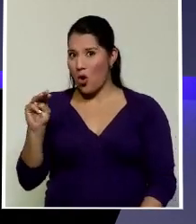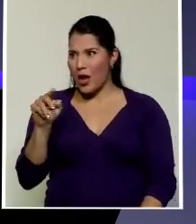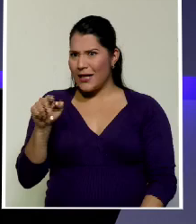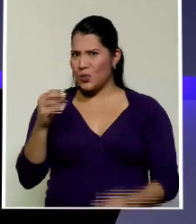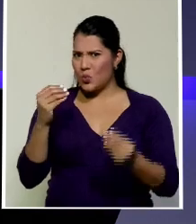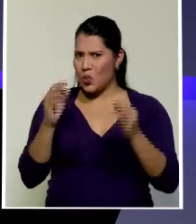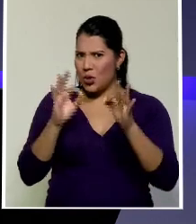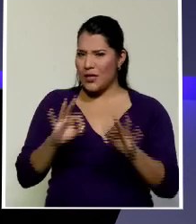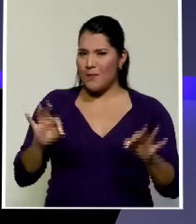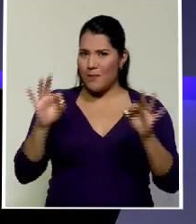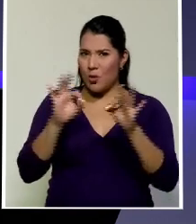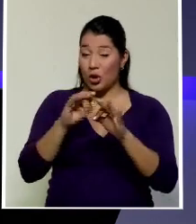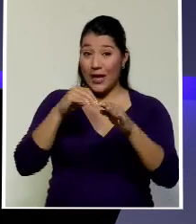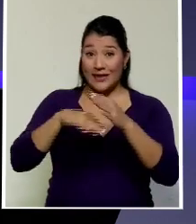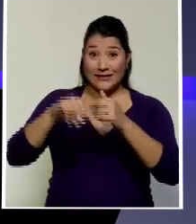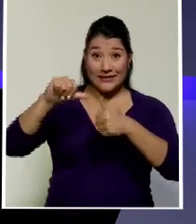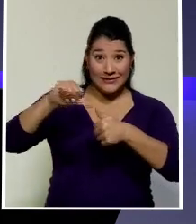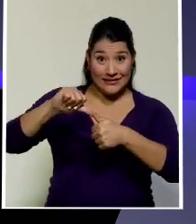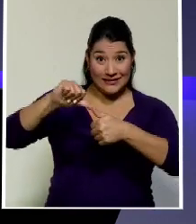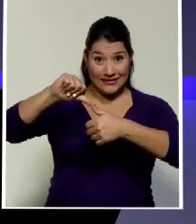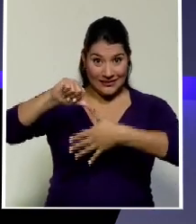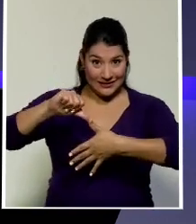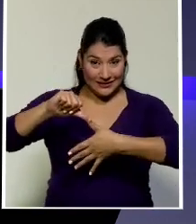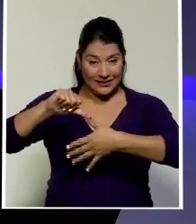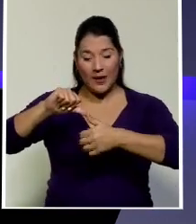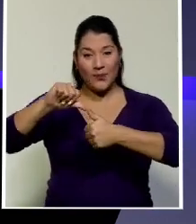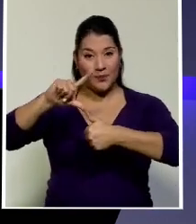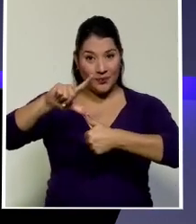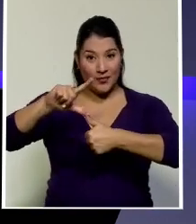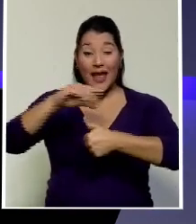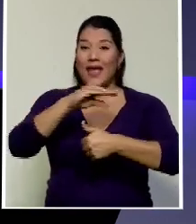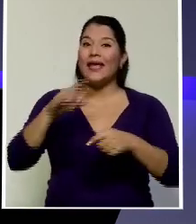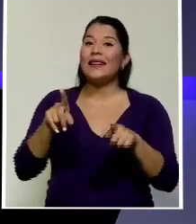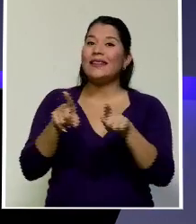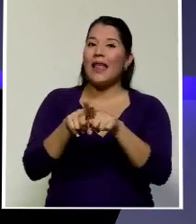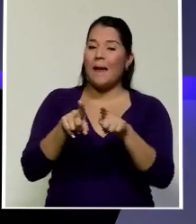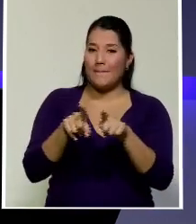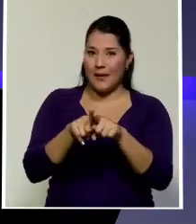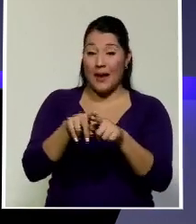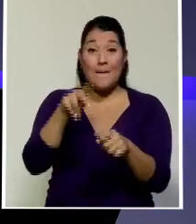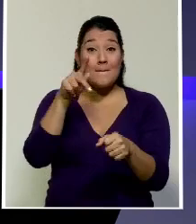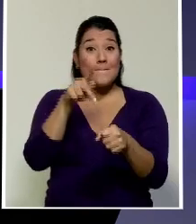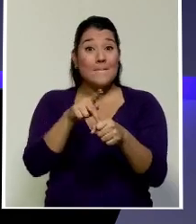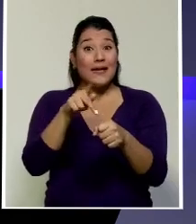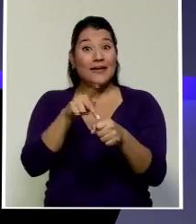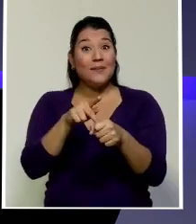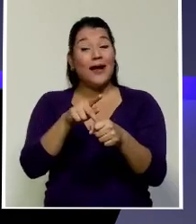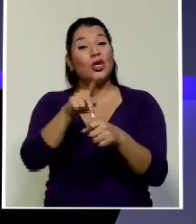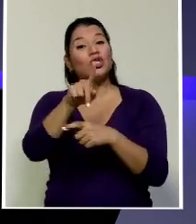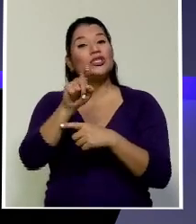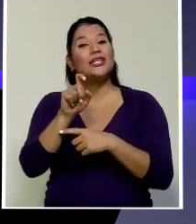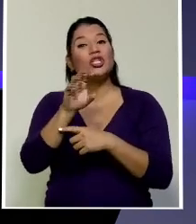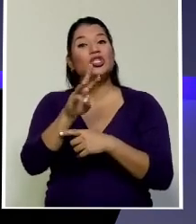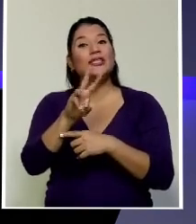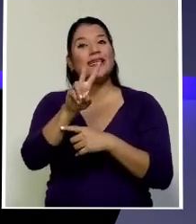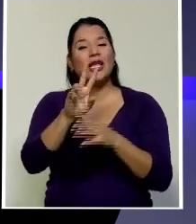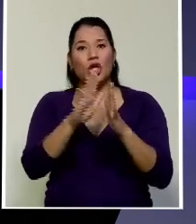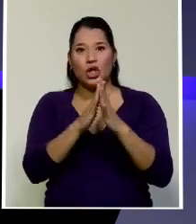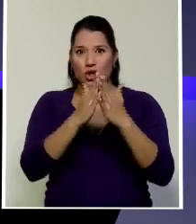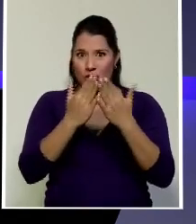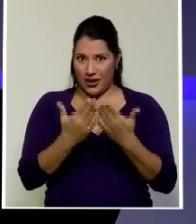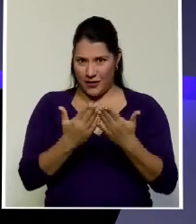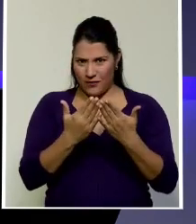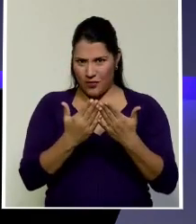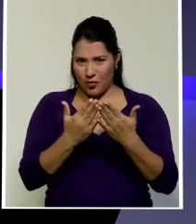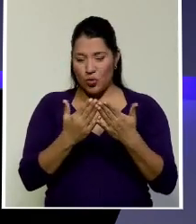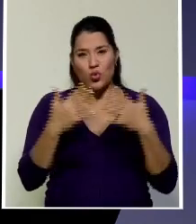y en Latinoamérica en general, y al que postularon además 162 novelas, o sea, estuvo